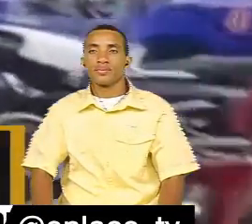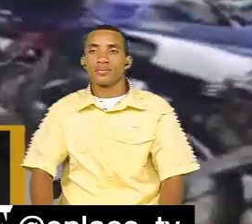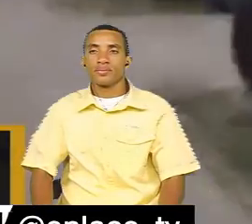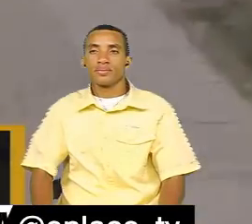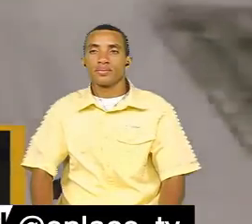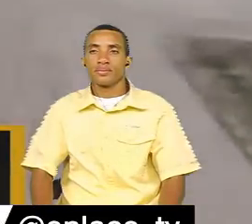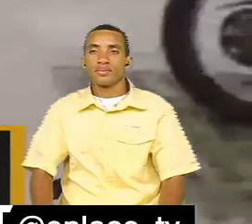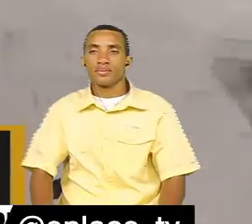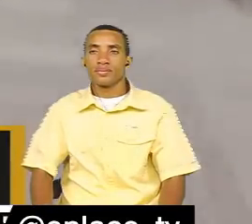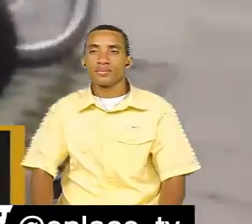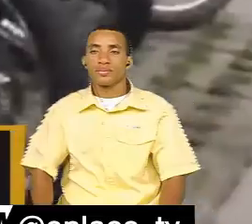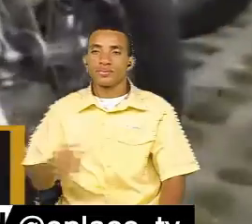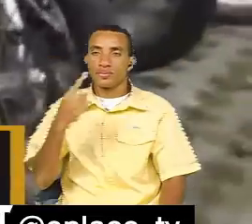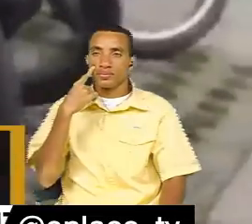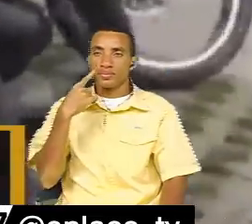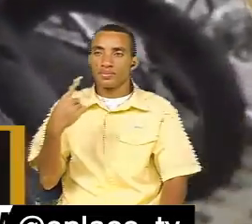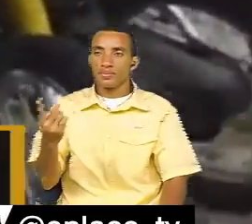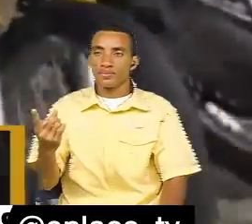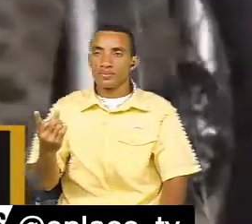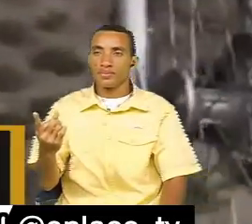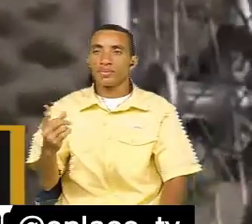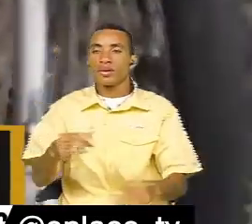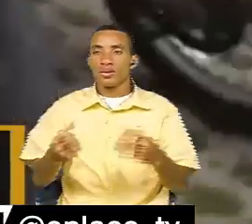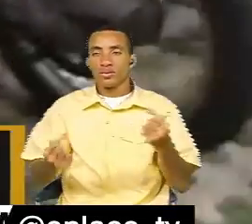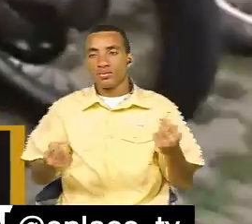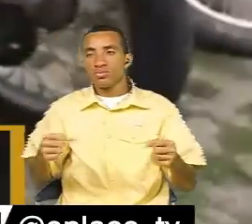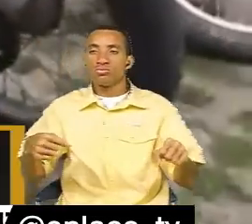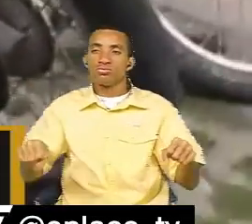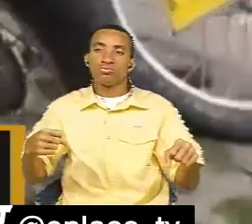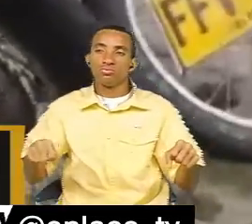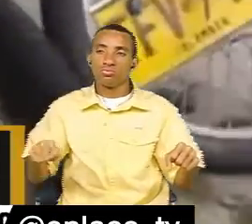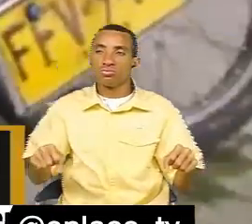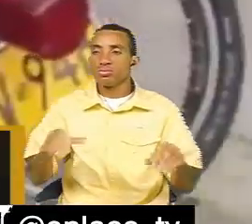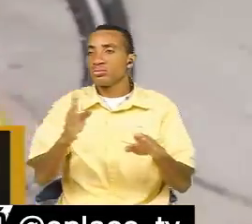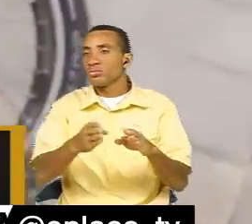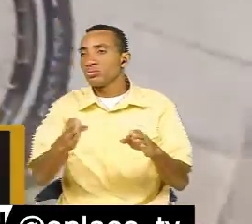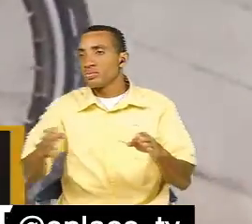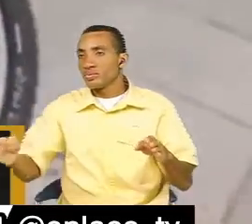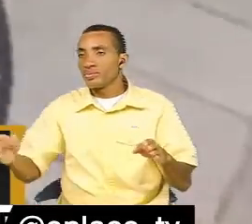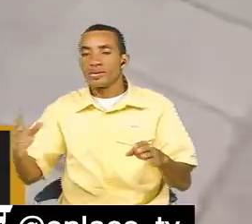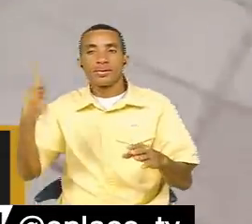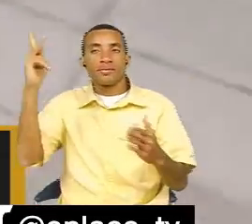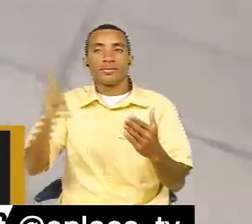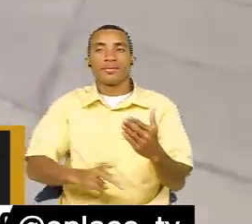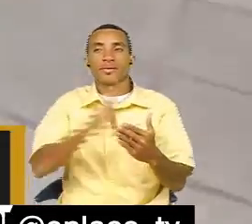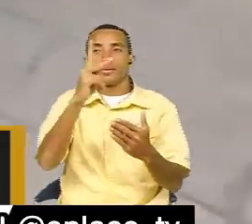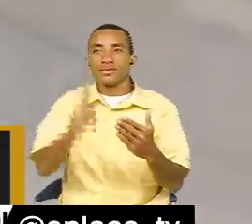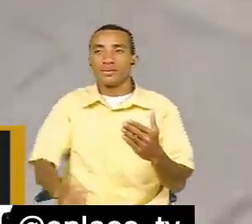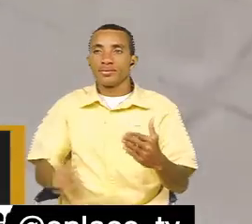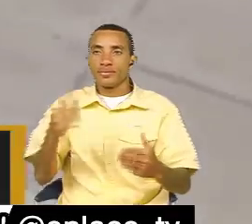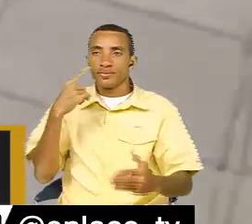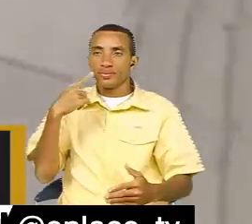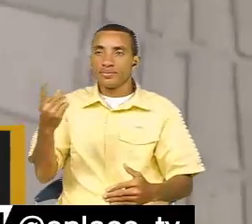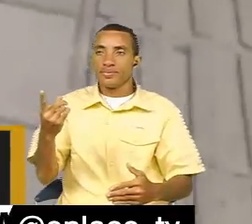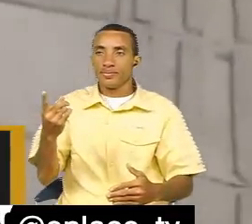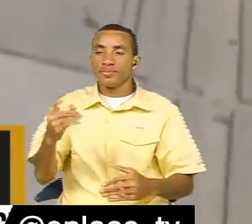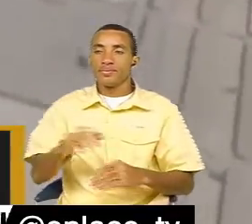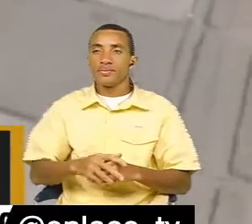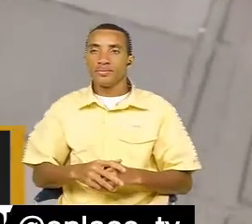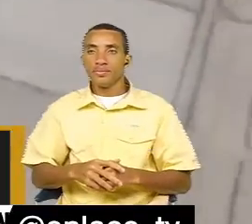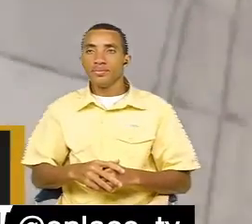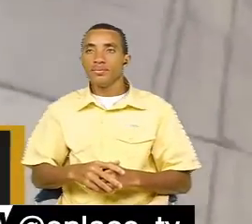Respecto a la invasión del espacio público por cuenta de conductores que estacionan sus vehículos en sitios prohibidos, esto opina un ciudadano.